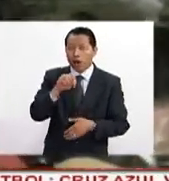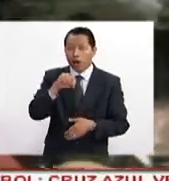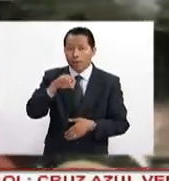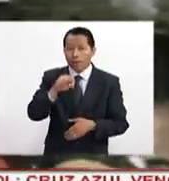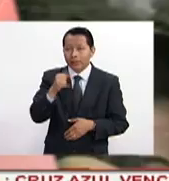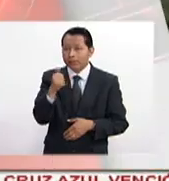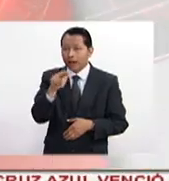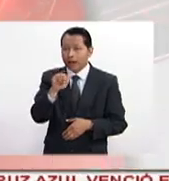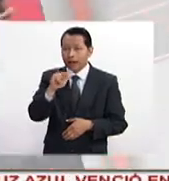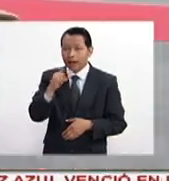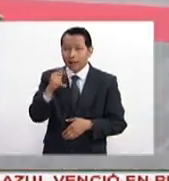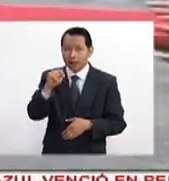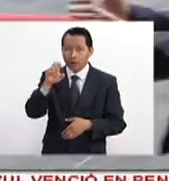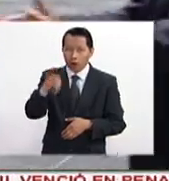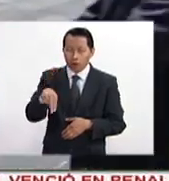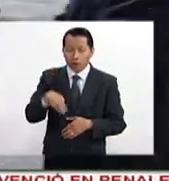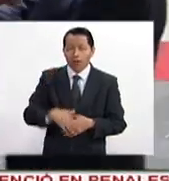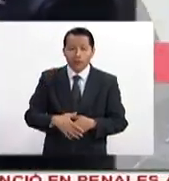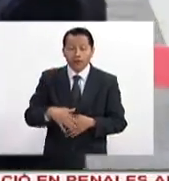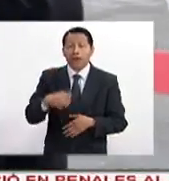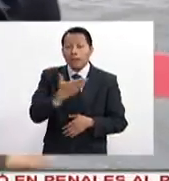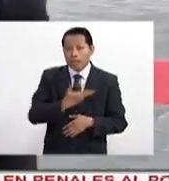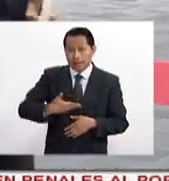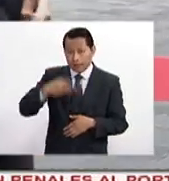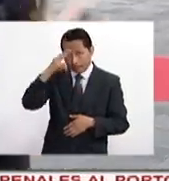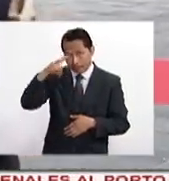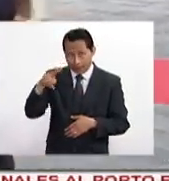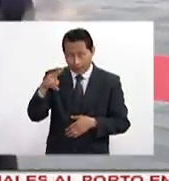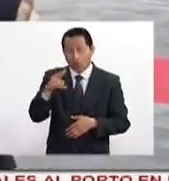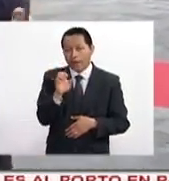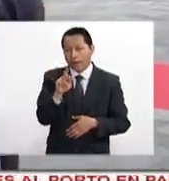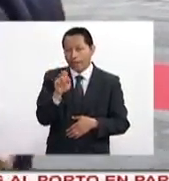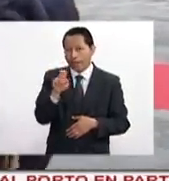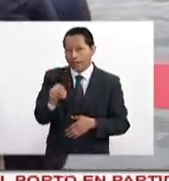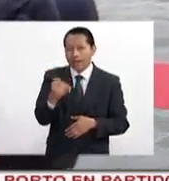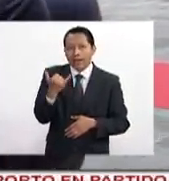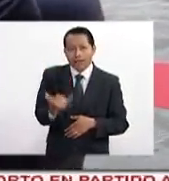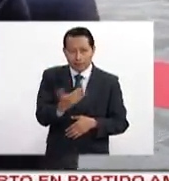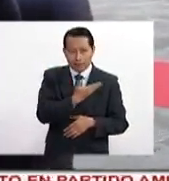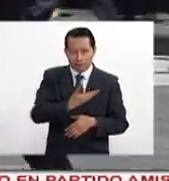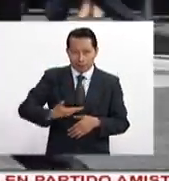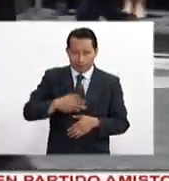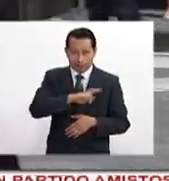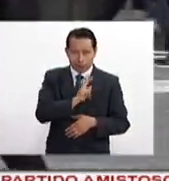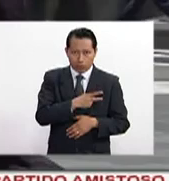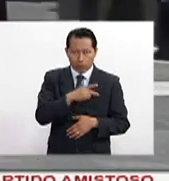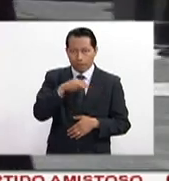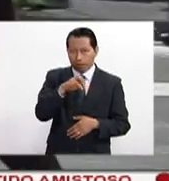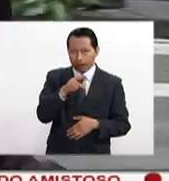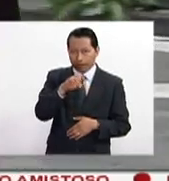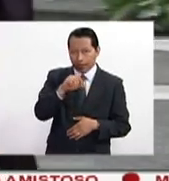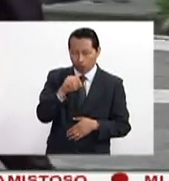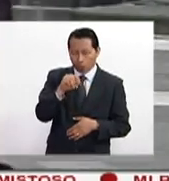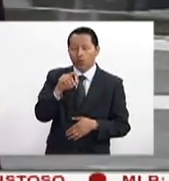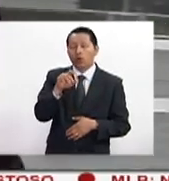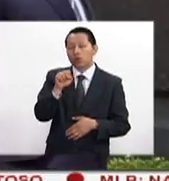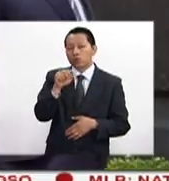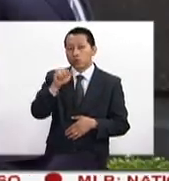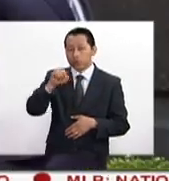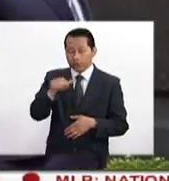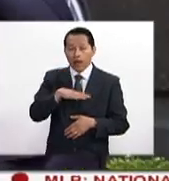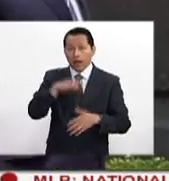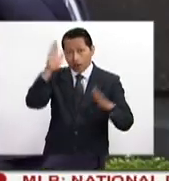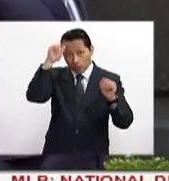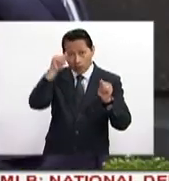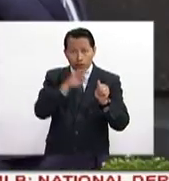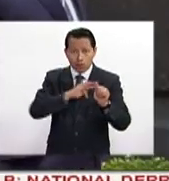Yarrington. El presidente de México, Enrique Peña Nieto, y su homólogo portugués, Marcelo Rebelo de Sousa,